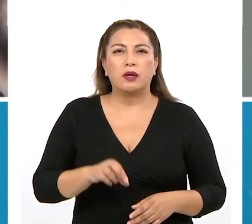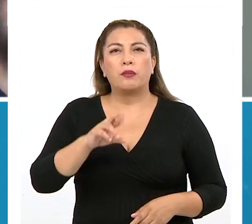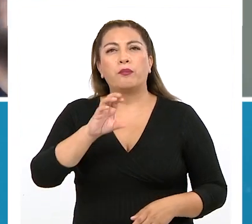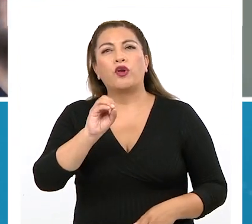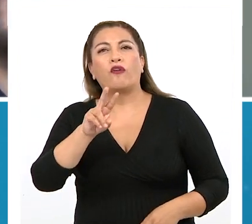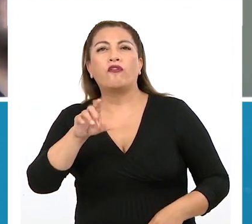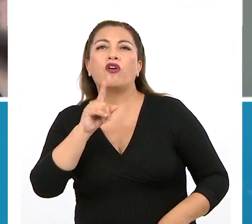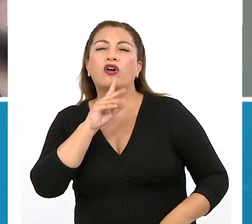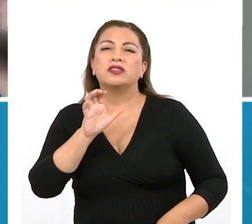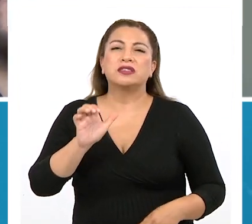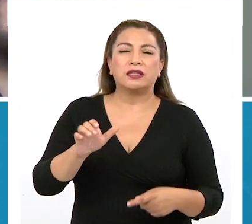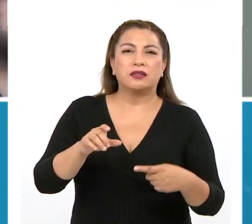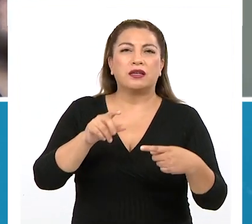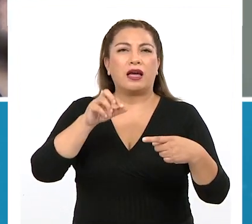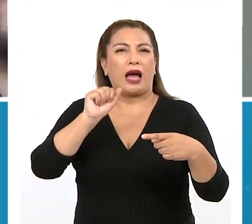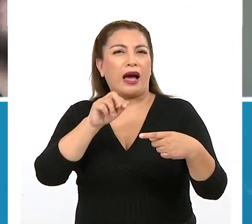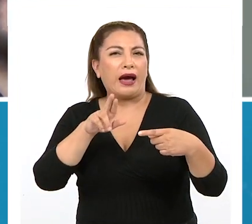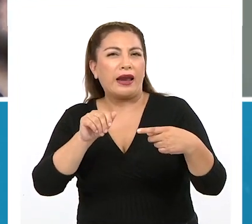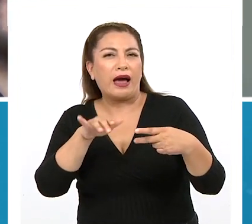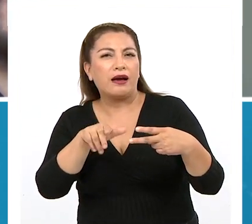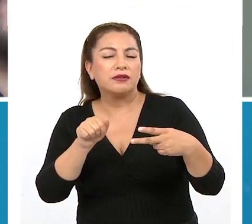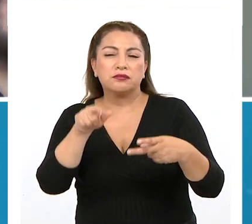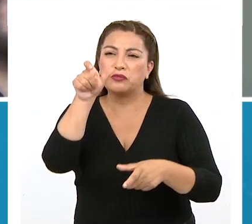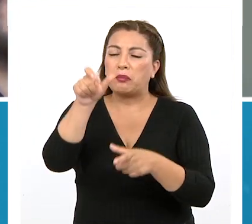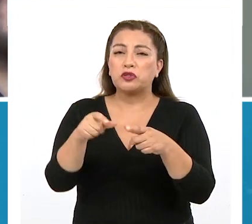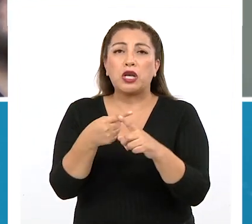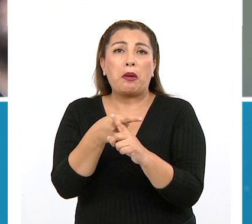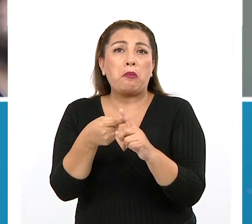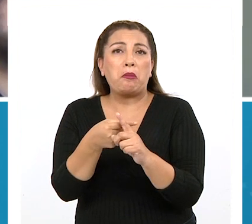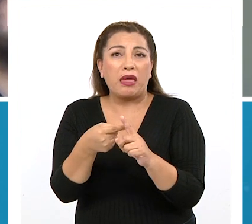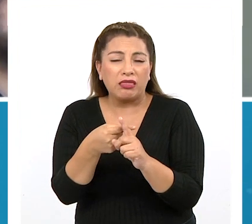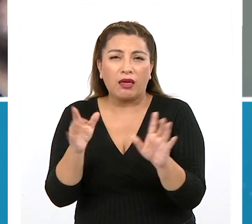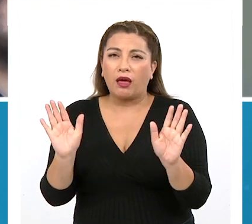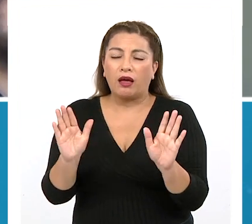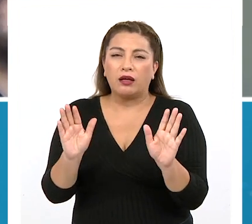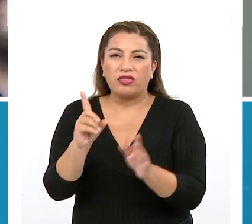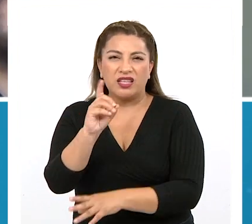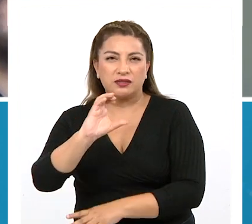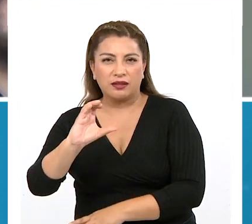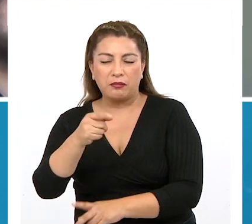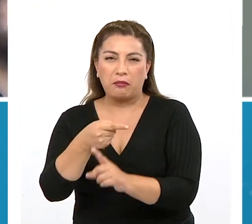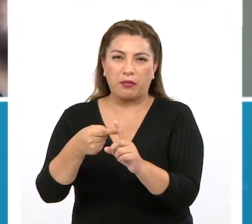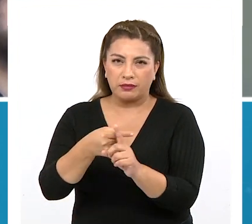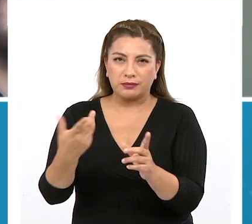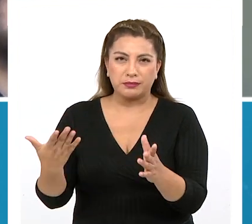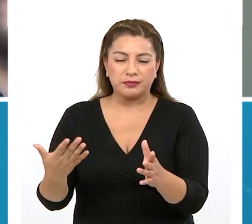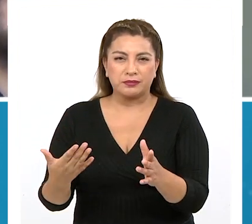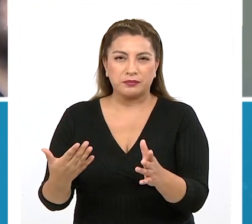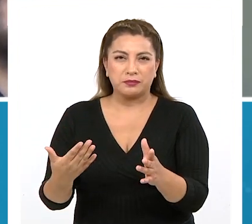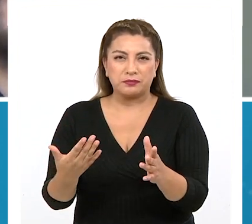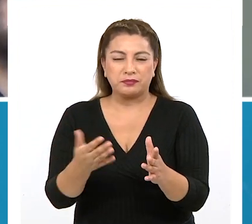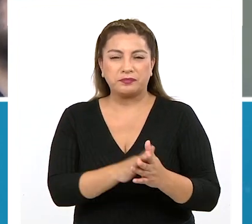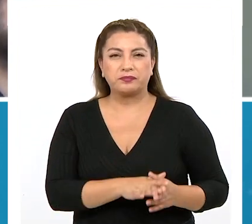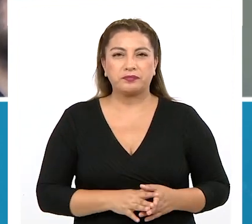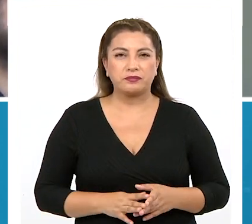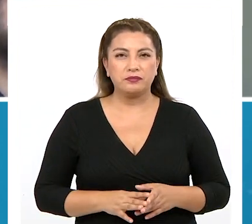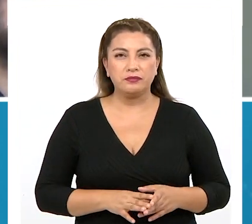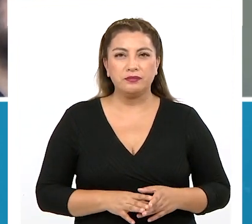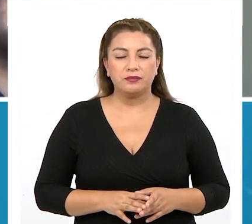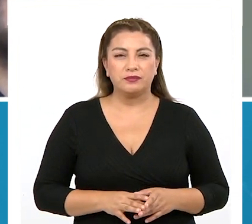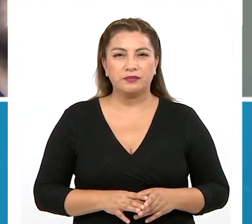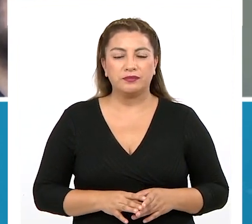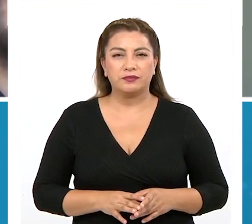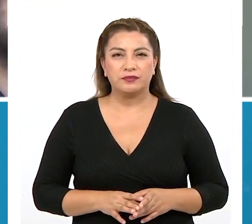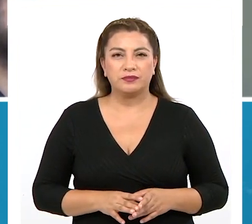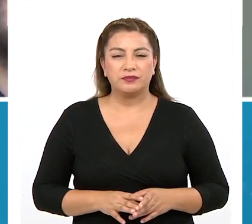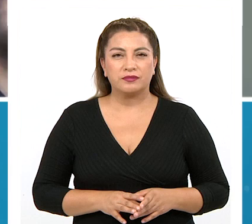Proboste, Pedro Araya, que es un origen de clase media, más bien que de clase alta. Por ende,